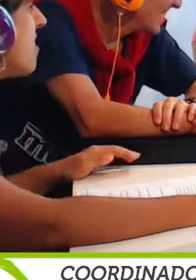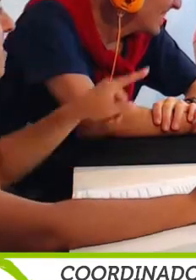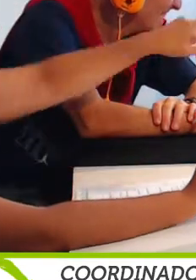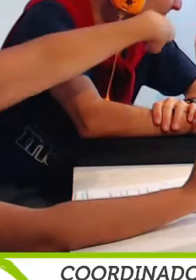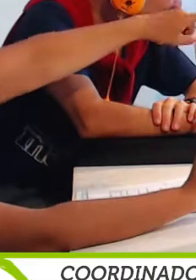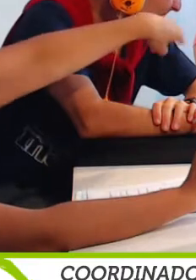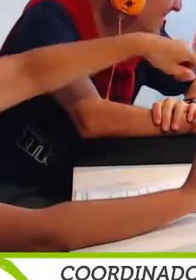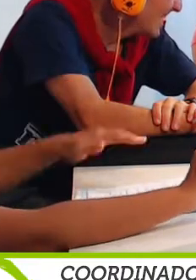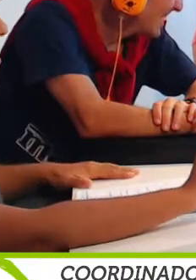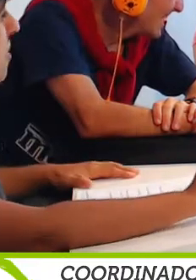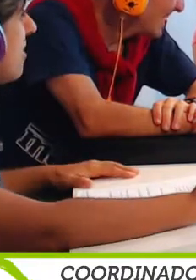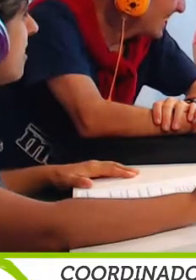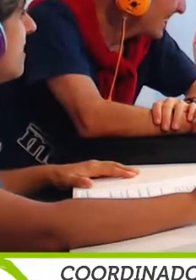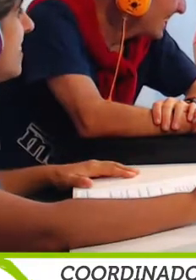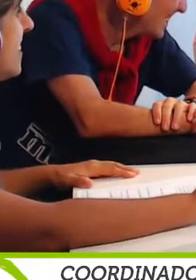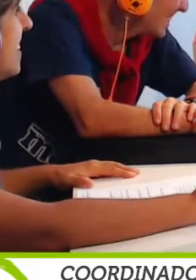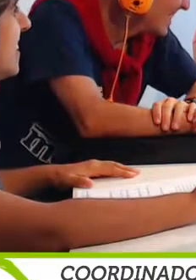contentos de estar en pareja, Pedro.